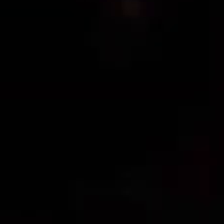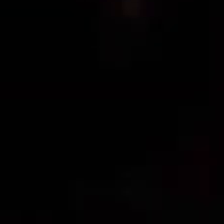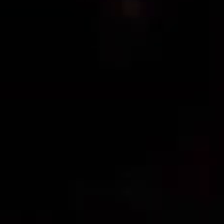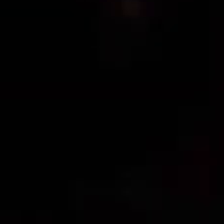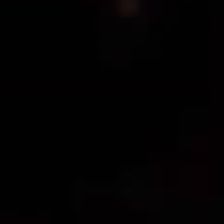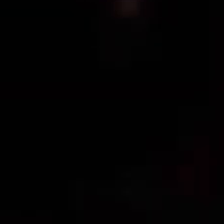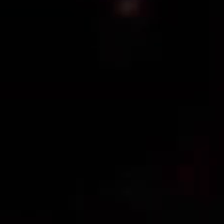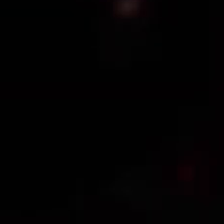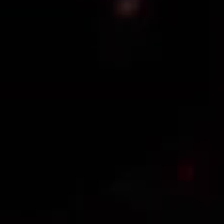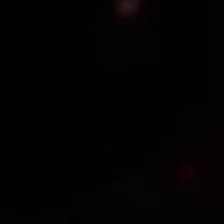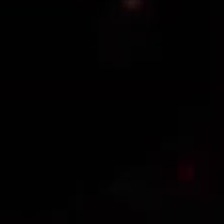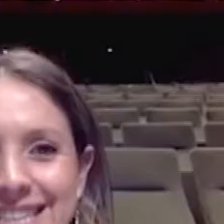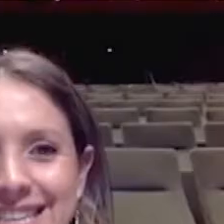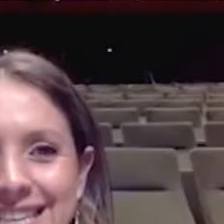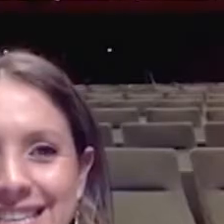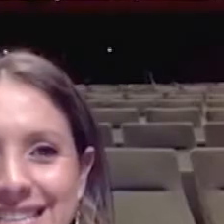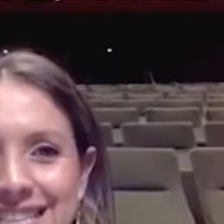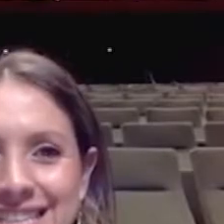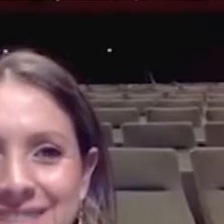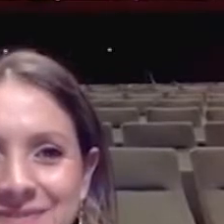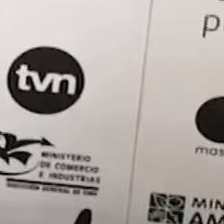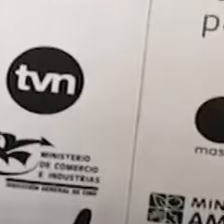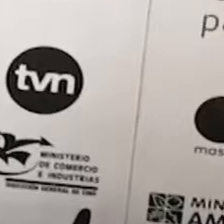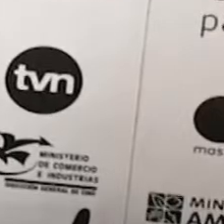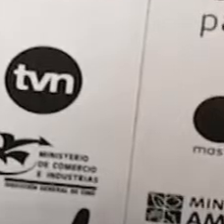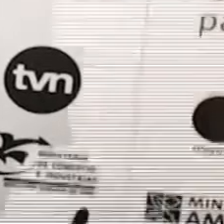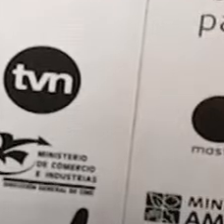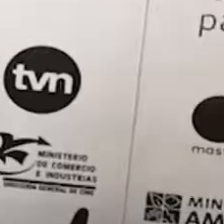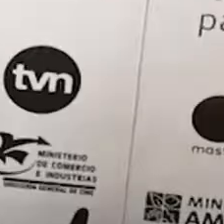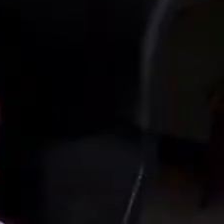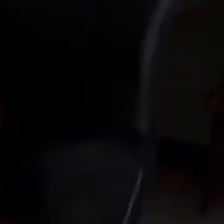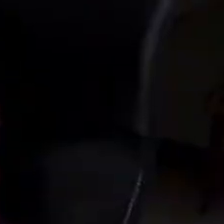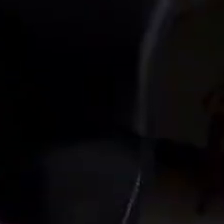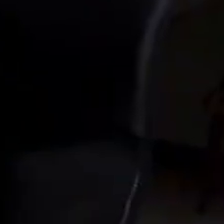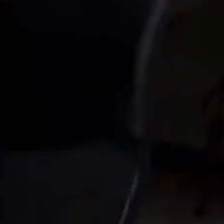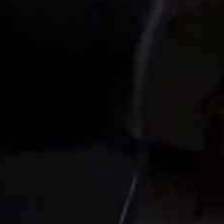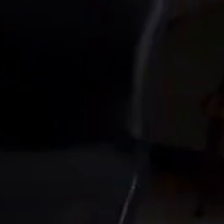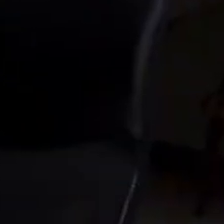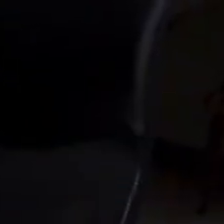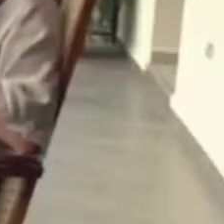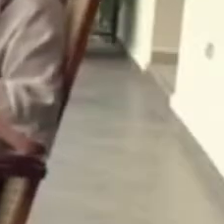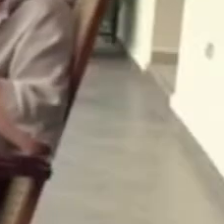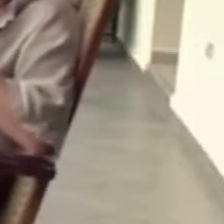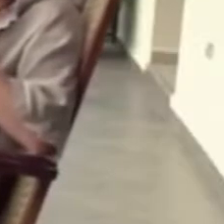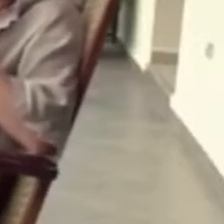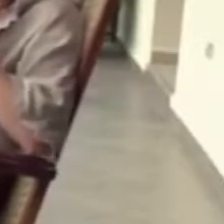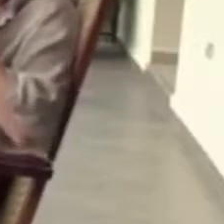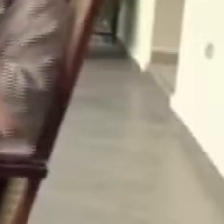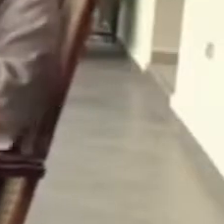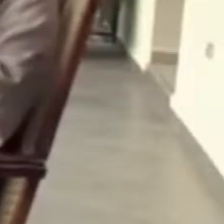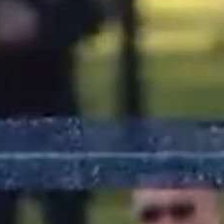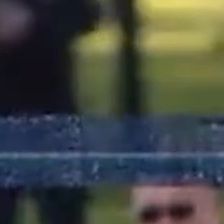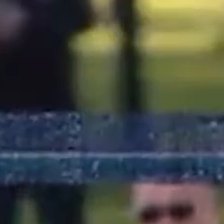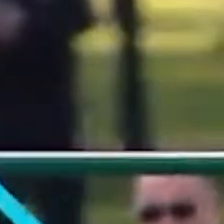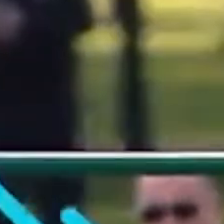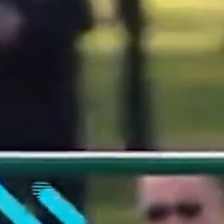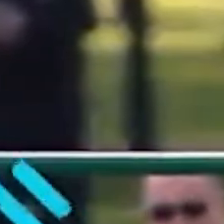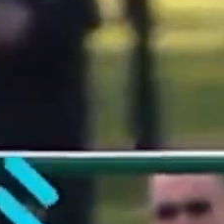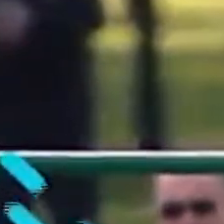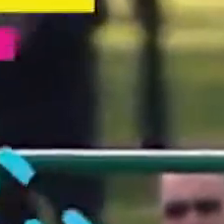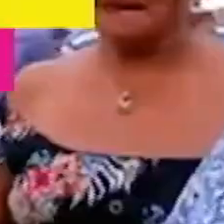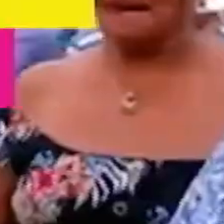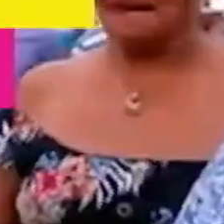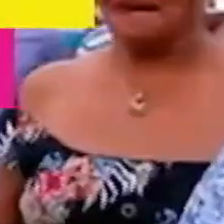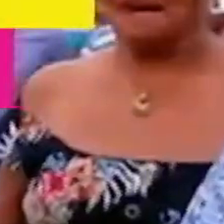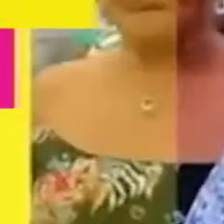Por eso nuestras invitadas son 3 destacadas mujeres de la industria cinematográfica latinoamericana. Fuerza